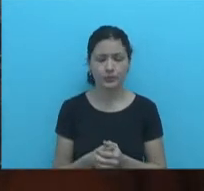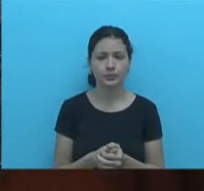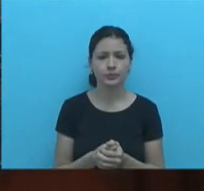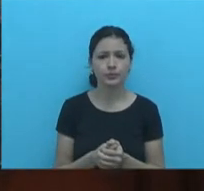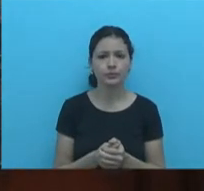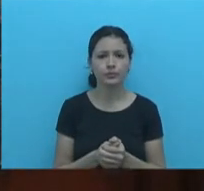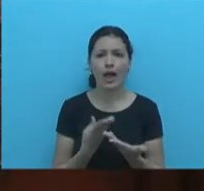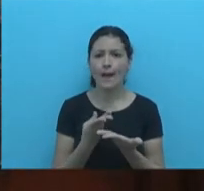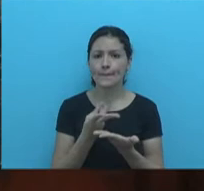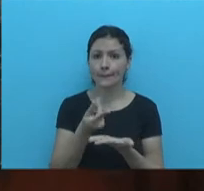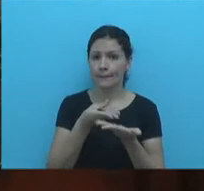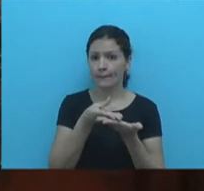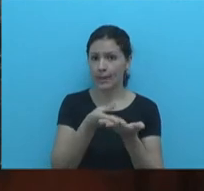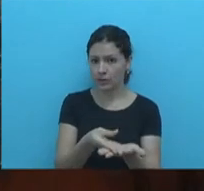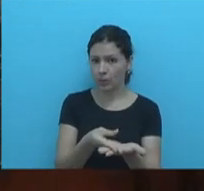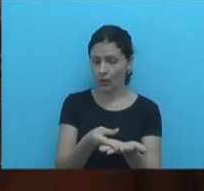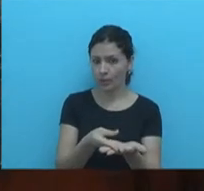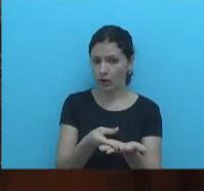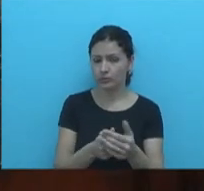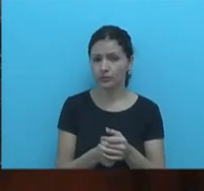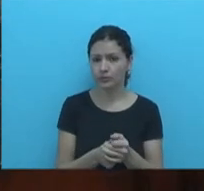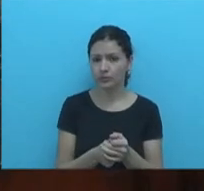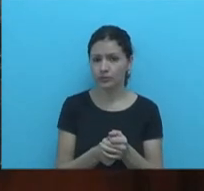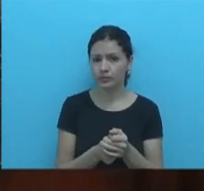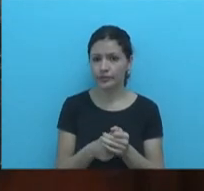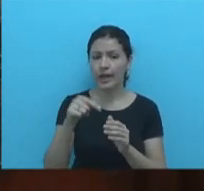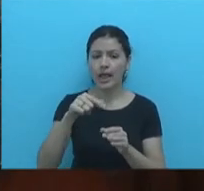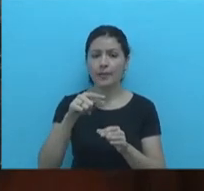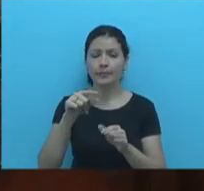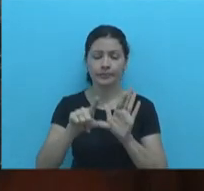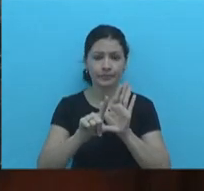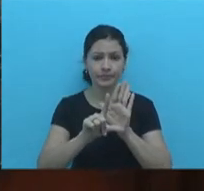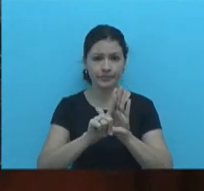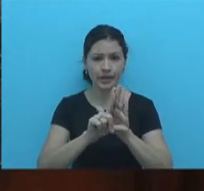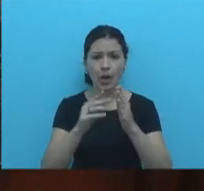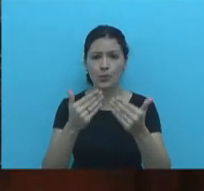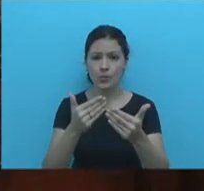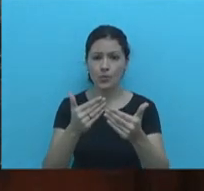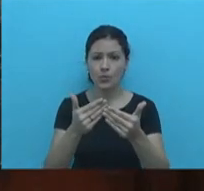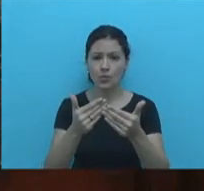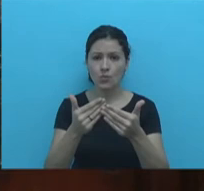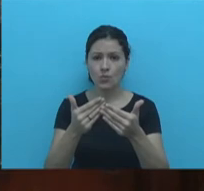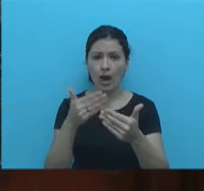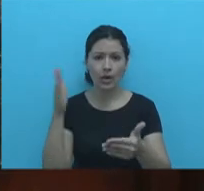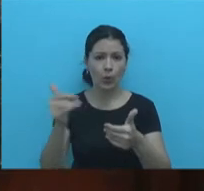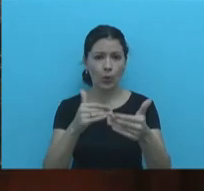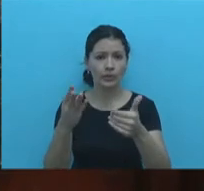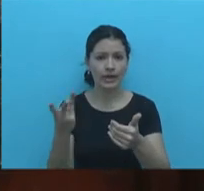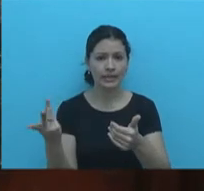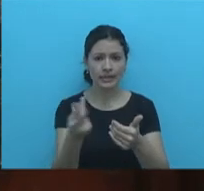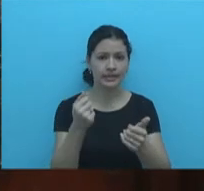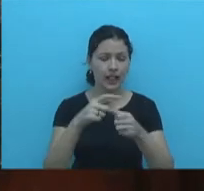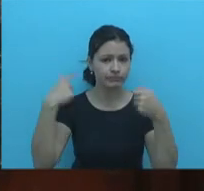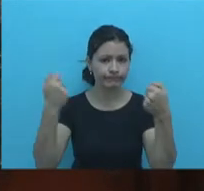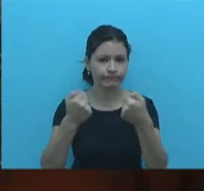presupuestarias necesarias para el cumplimiento de la presente ley se podrán imputar a rentas generales o se implementarán convenios que